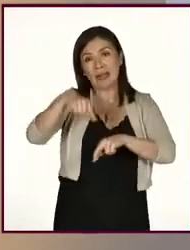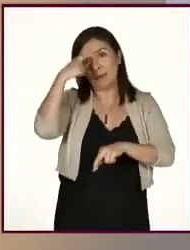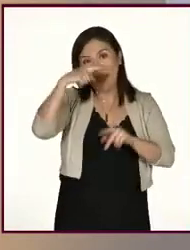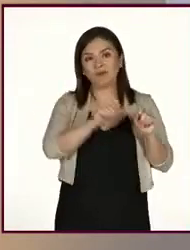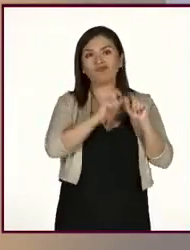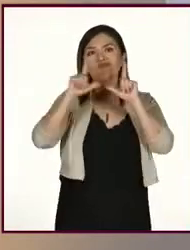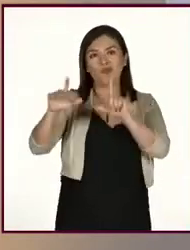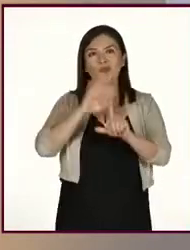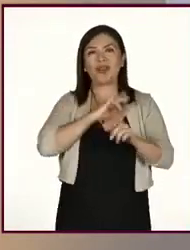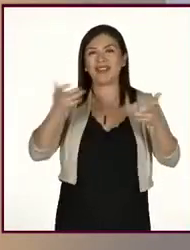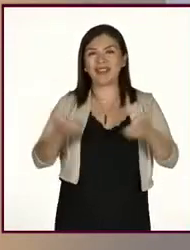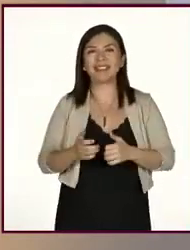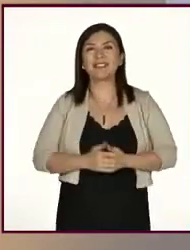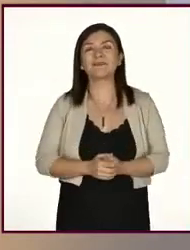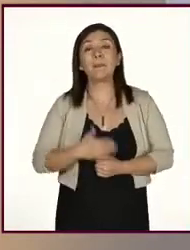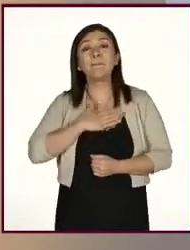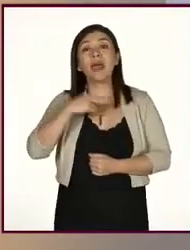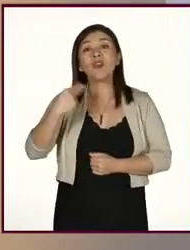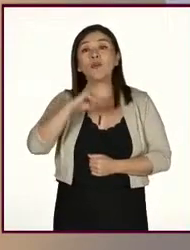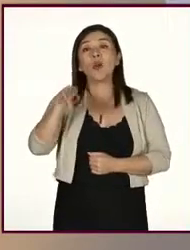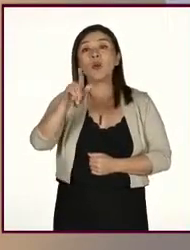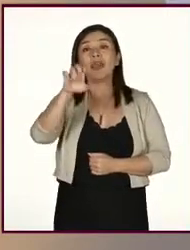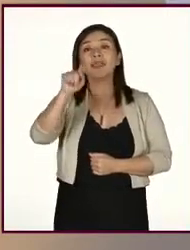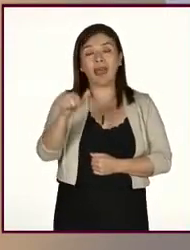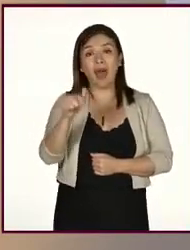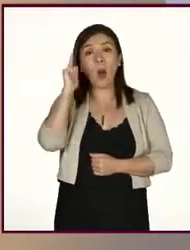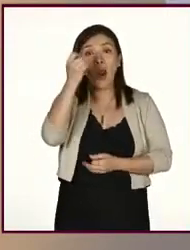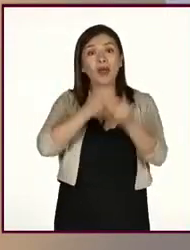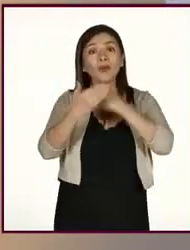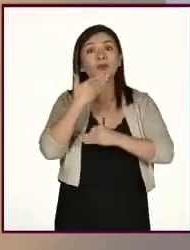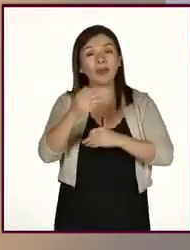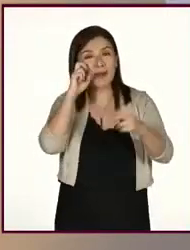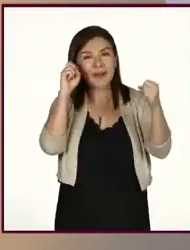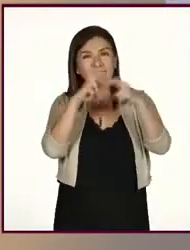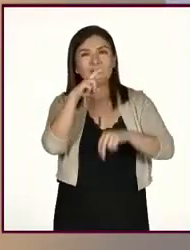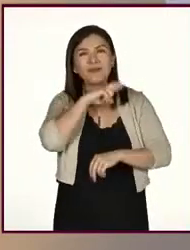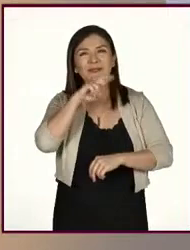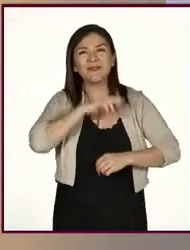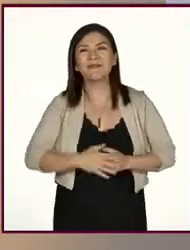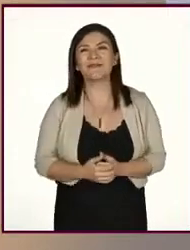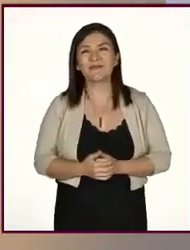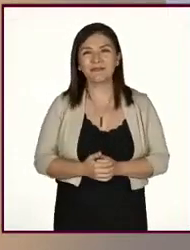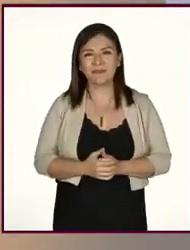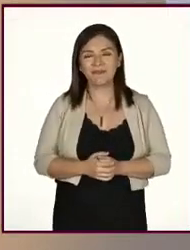por hacer posible esta transmisión. Yo soy Julieta Mendoza. Pásenla muy bien, nos vemos muy pronto.